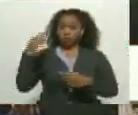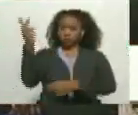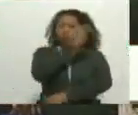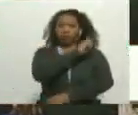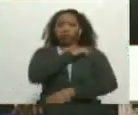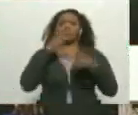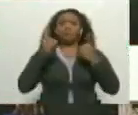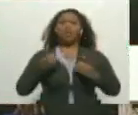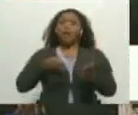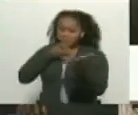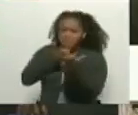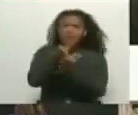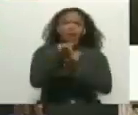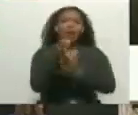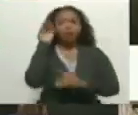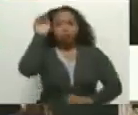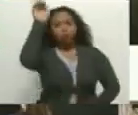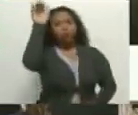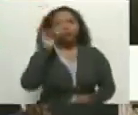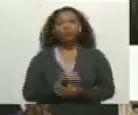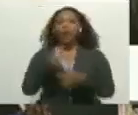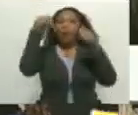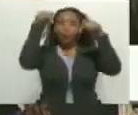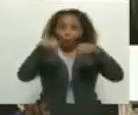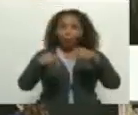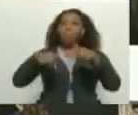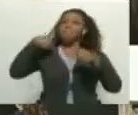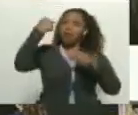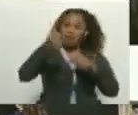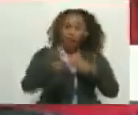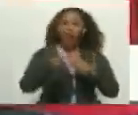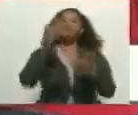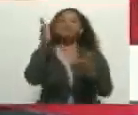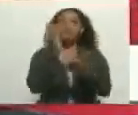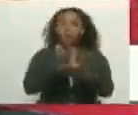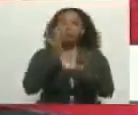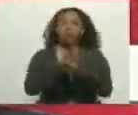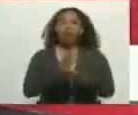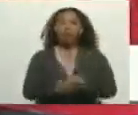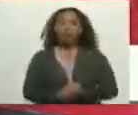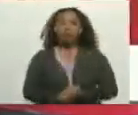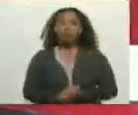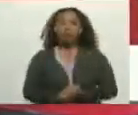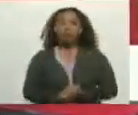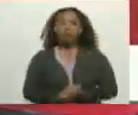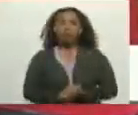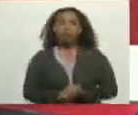ser leales hoy, mañana y siempre.